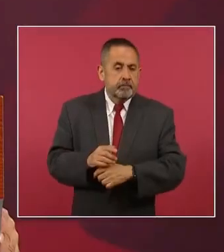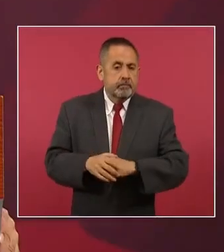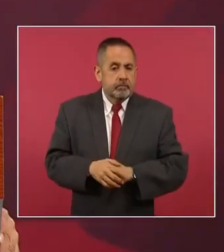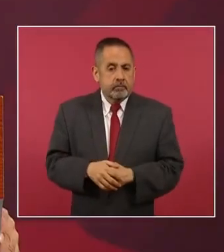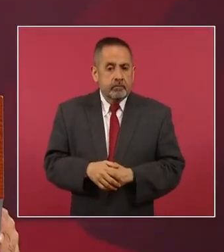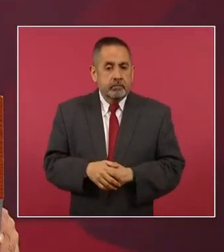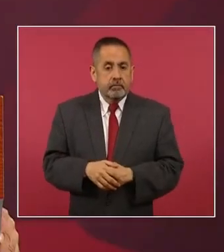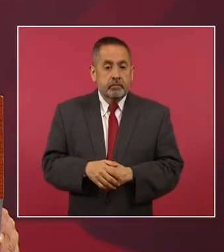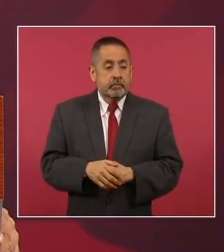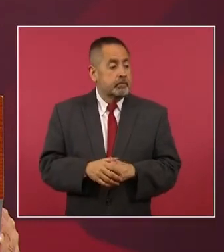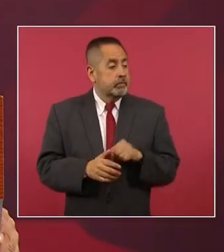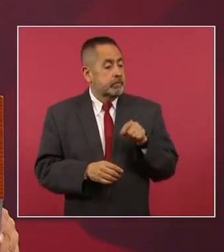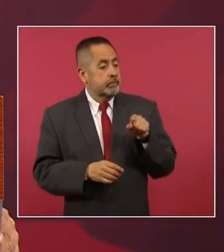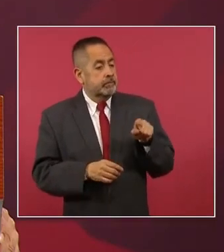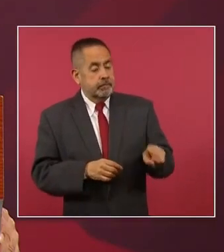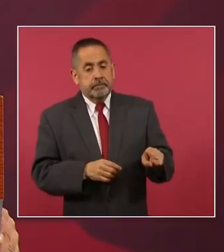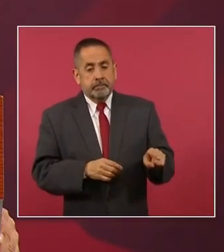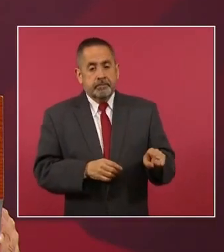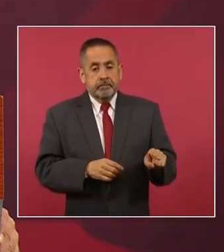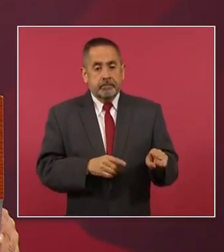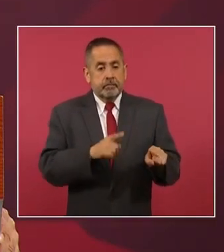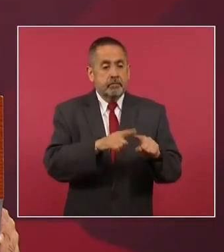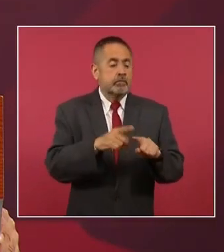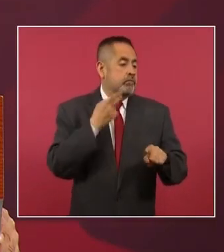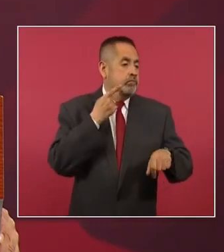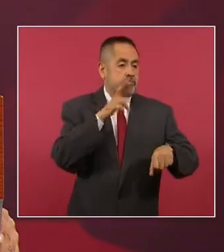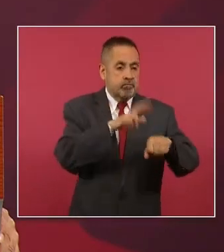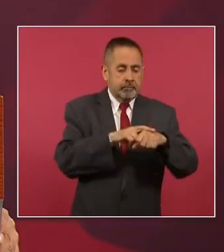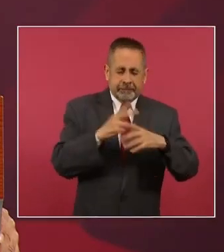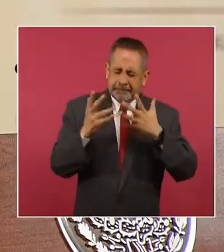tuvo que renunciar el procurador